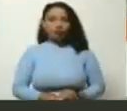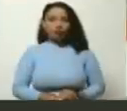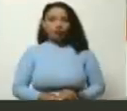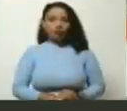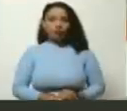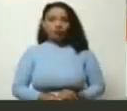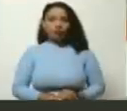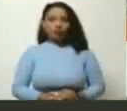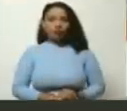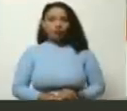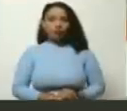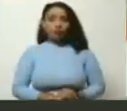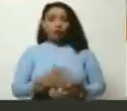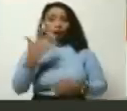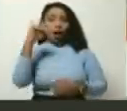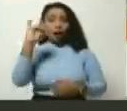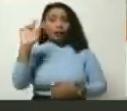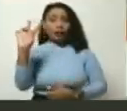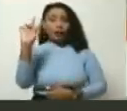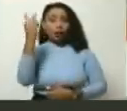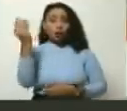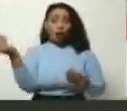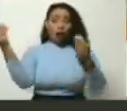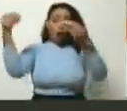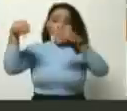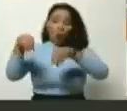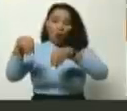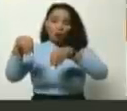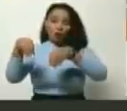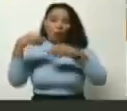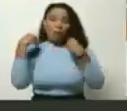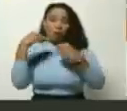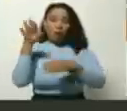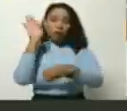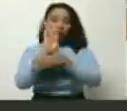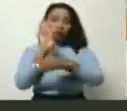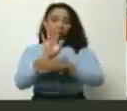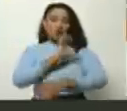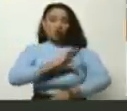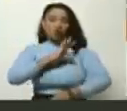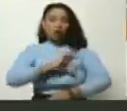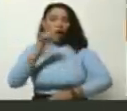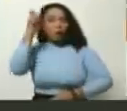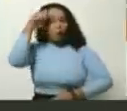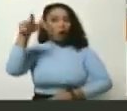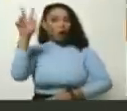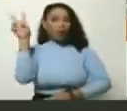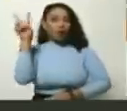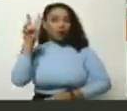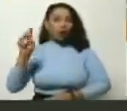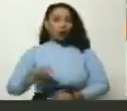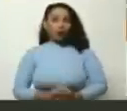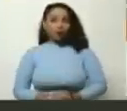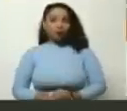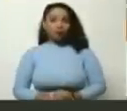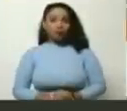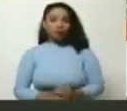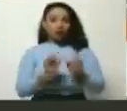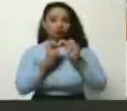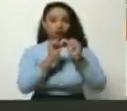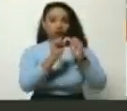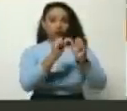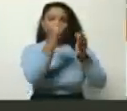Convienen en celebrar el segundo acuerdo parcial para la protección social del pueblo venezolano, en los